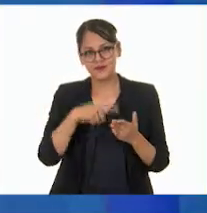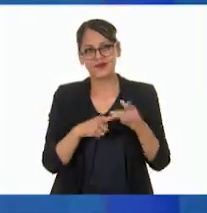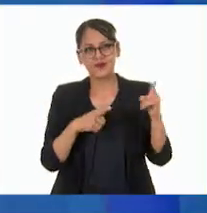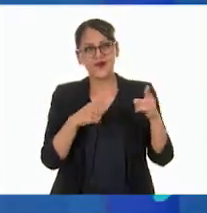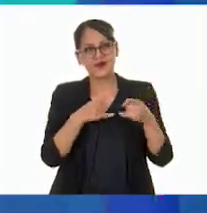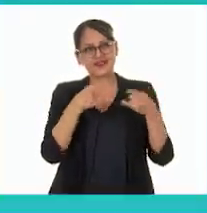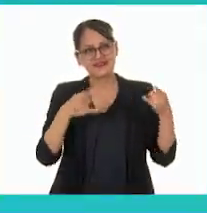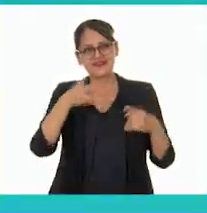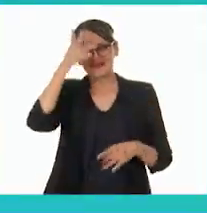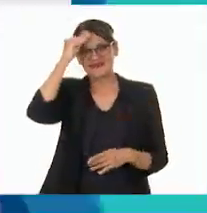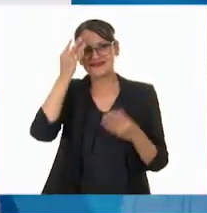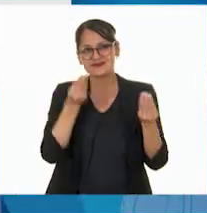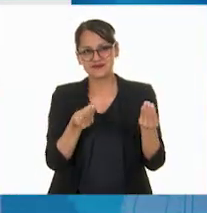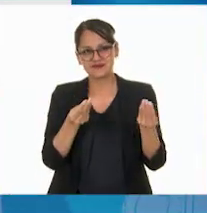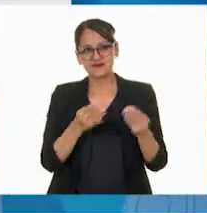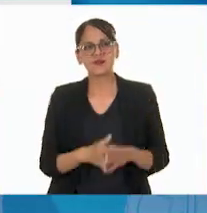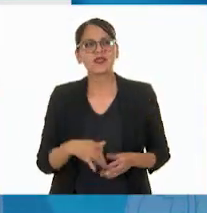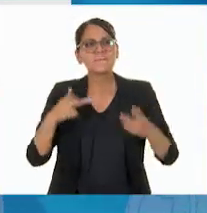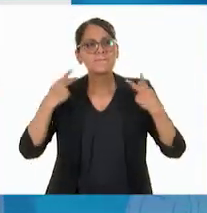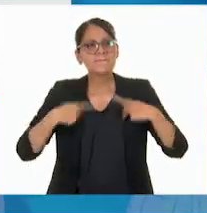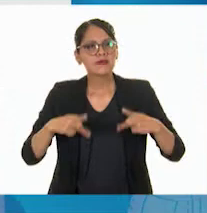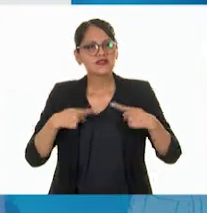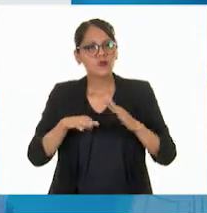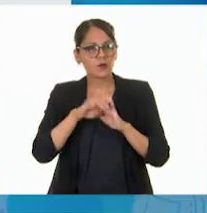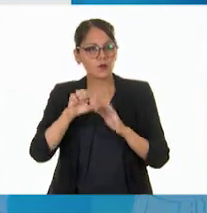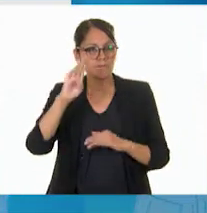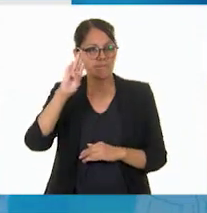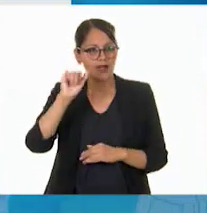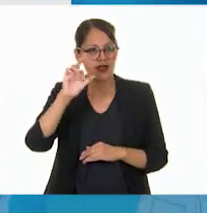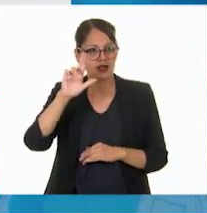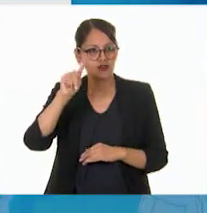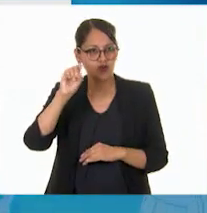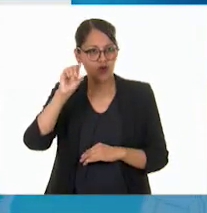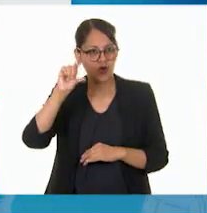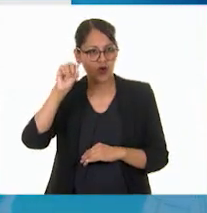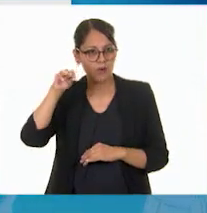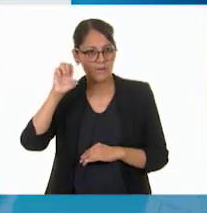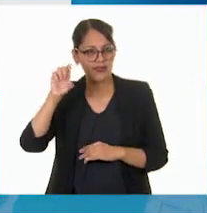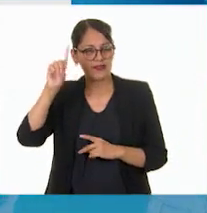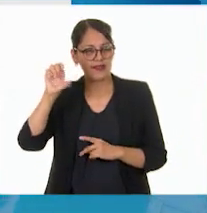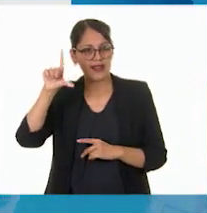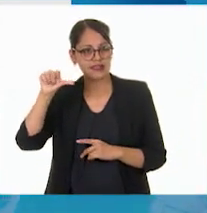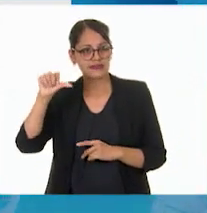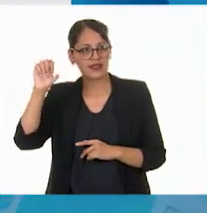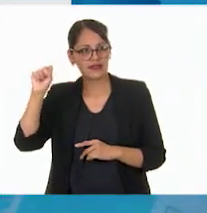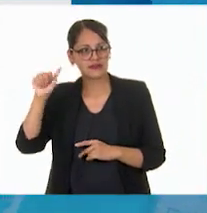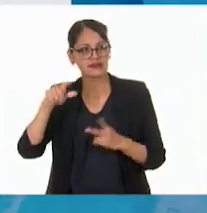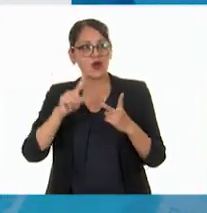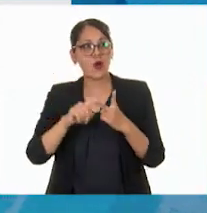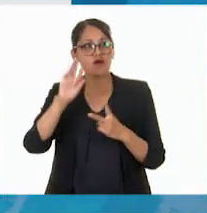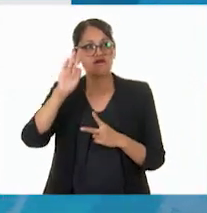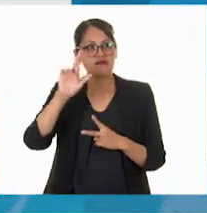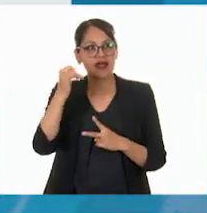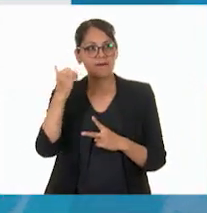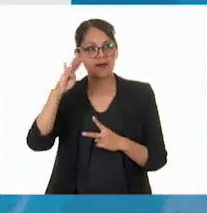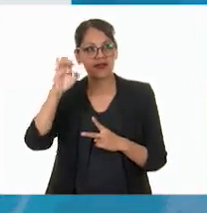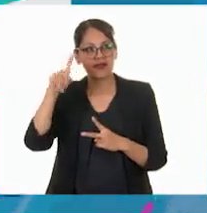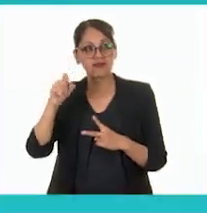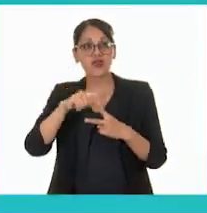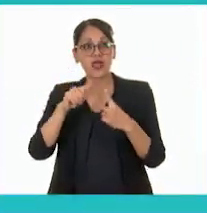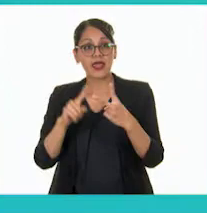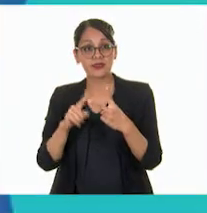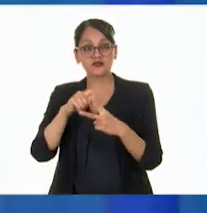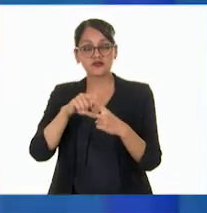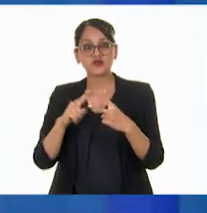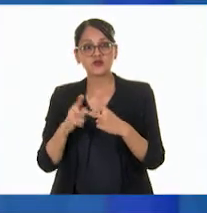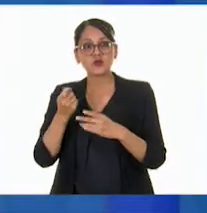mucho sobre el tema. Personas como Bartolomé de las Casas o Fray Bernardino de Sahagún fueron frailes que vinieron a la Nueva